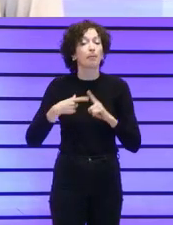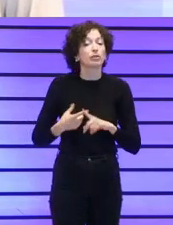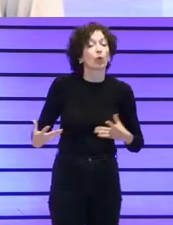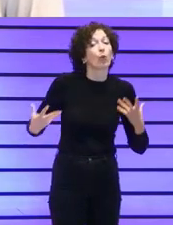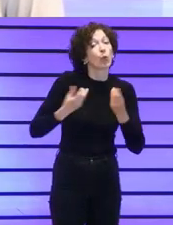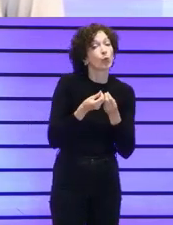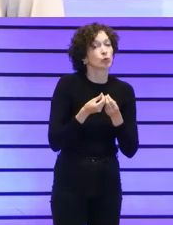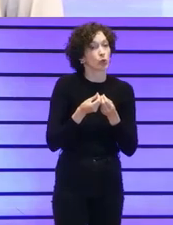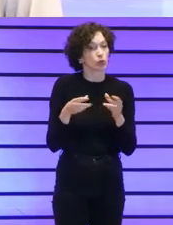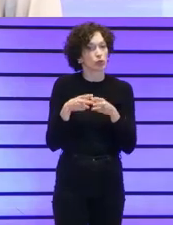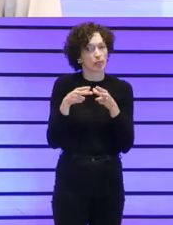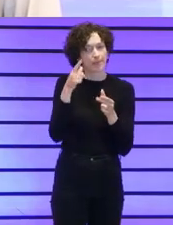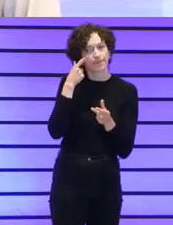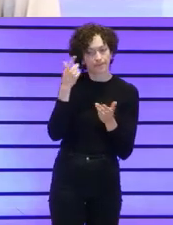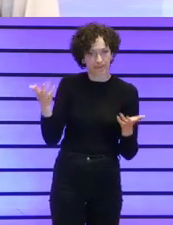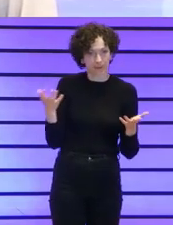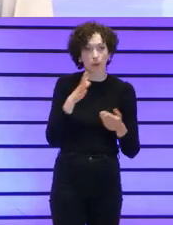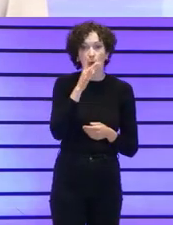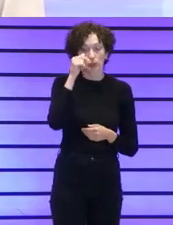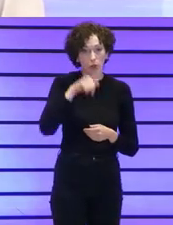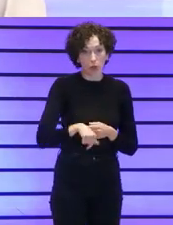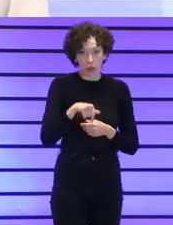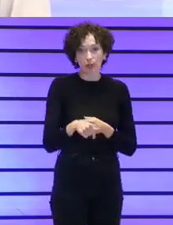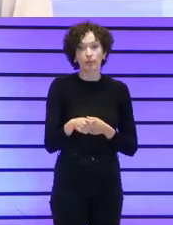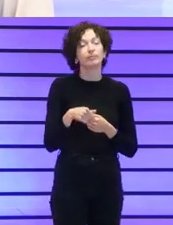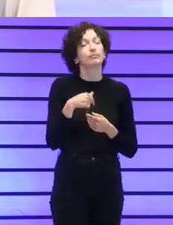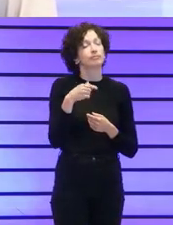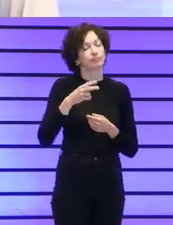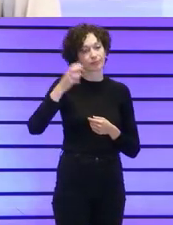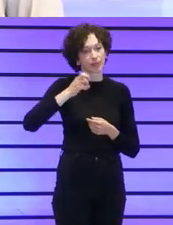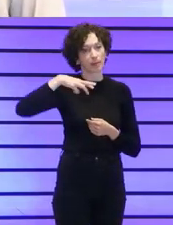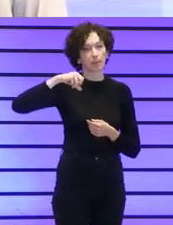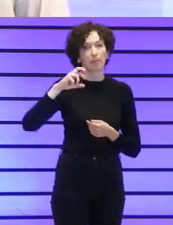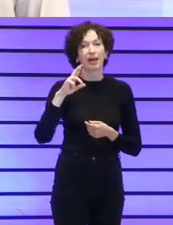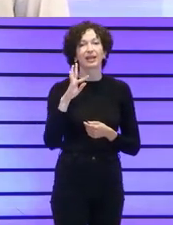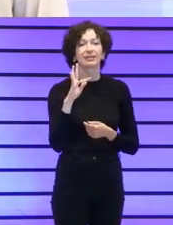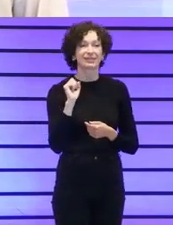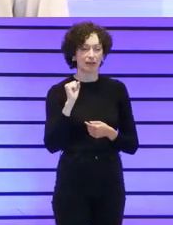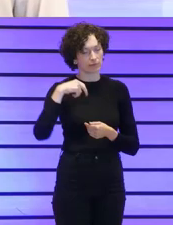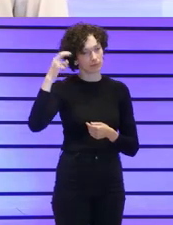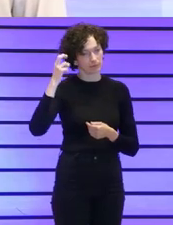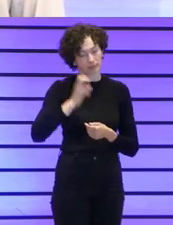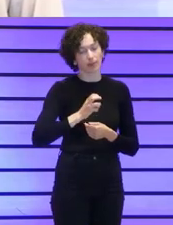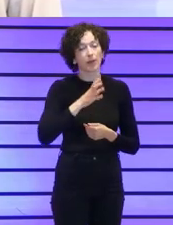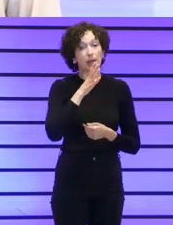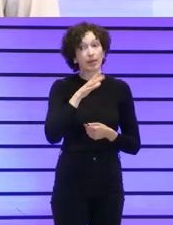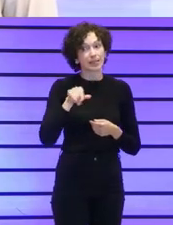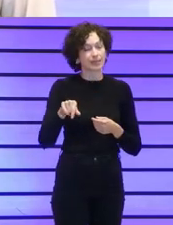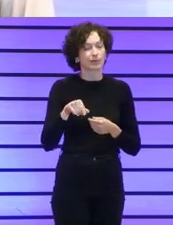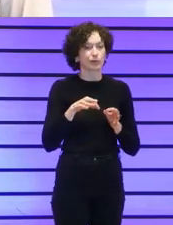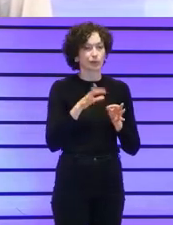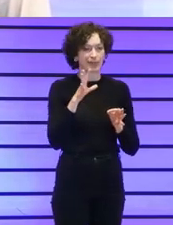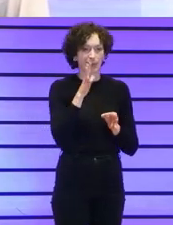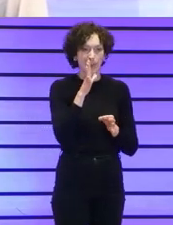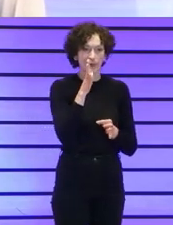por eso contamos en esta conversación hoy con Marta Rey, ¿no? Es una suerte tener a Marta porque, bueno, que parece